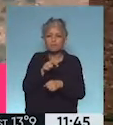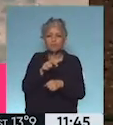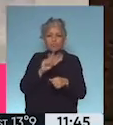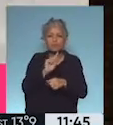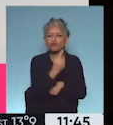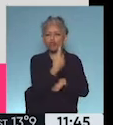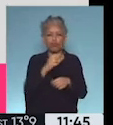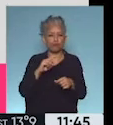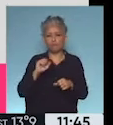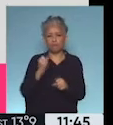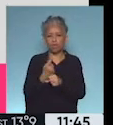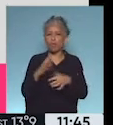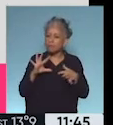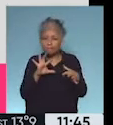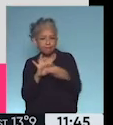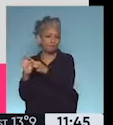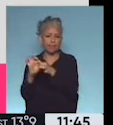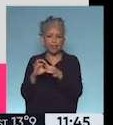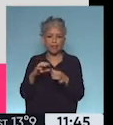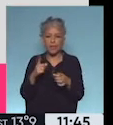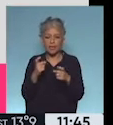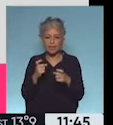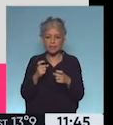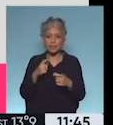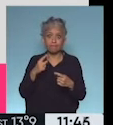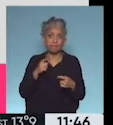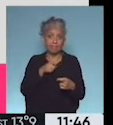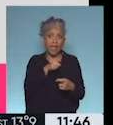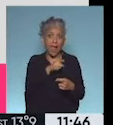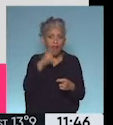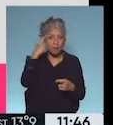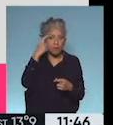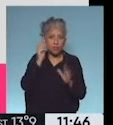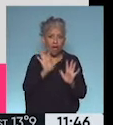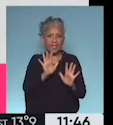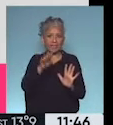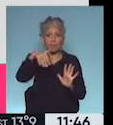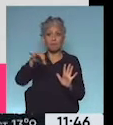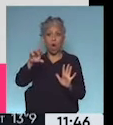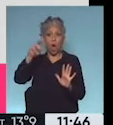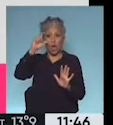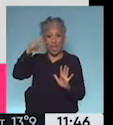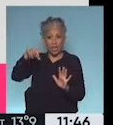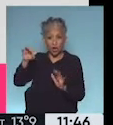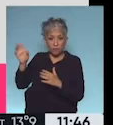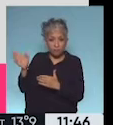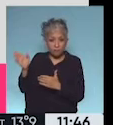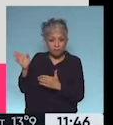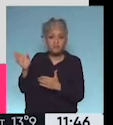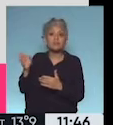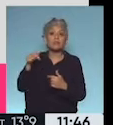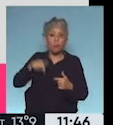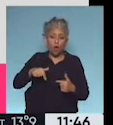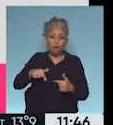cosas que él tenía, hoy es totalmente vigente. Por eso su figura se agiganta con el tiempo. Ya era gigante y hoy